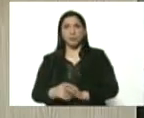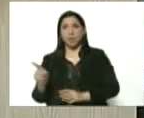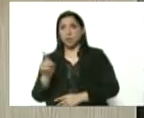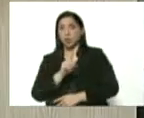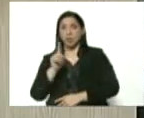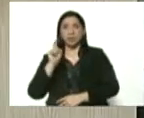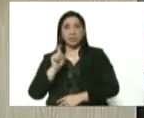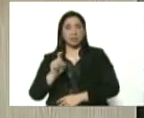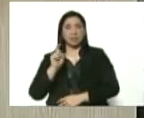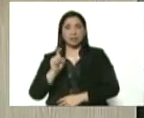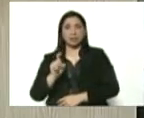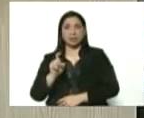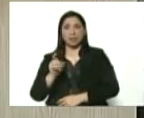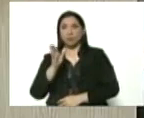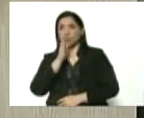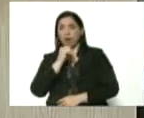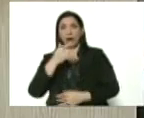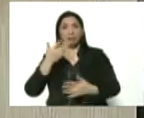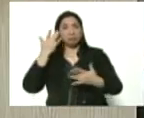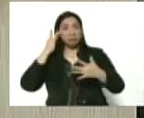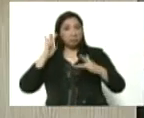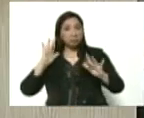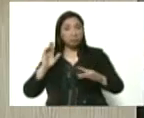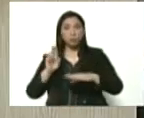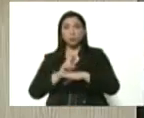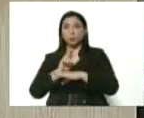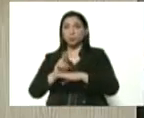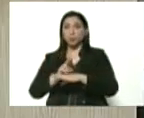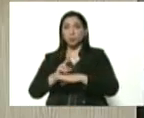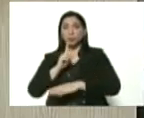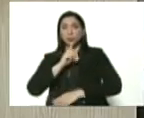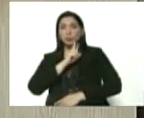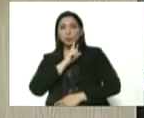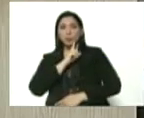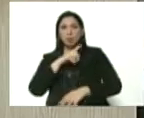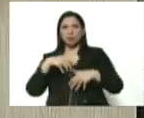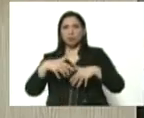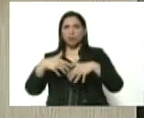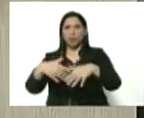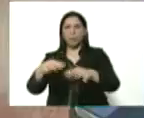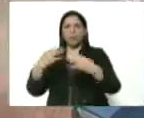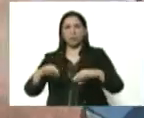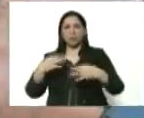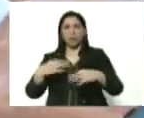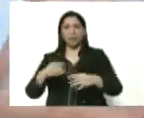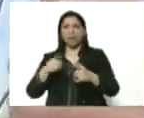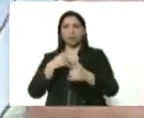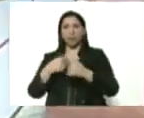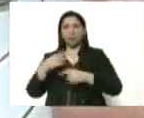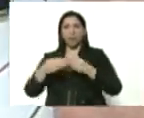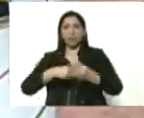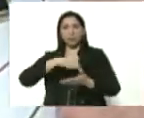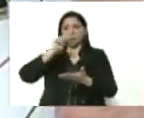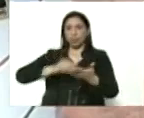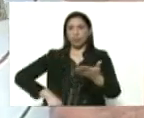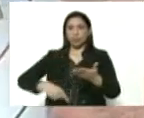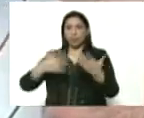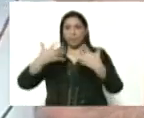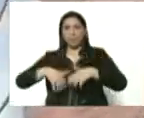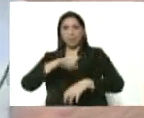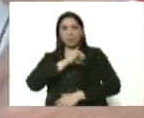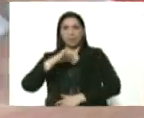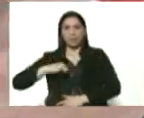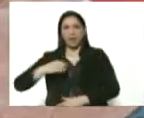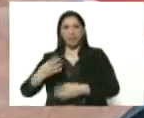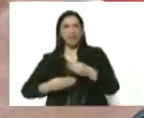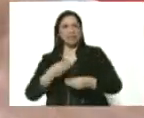requiere o no tiene la intención de utilizar las llamadas tropas regulares, pues recurre a la contratación de empresas privadas. Lo hicieron